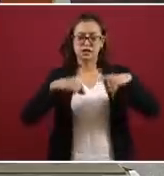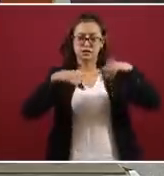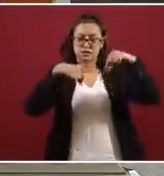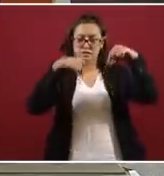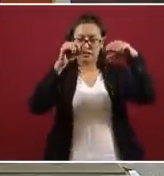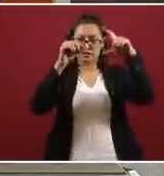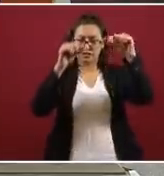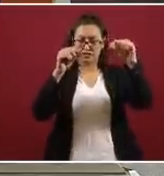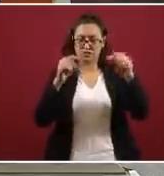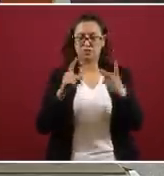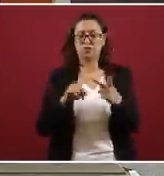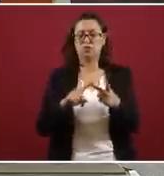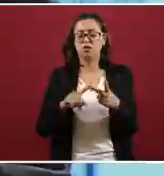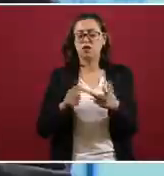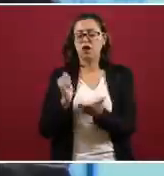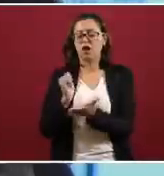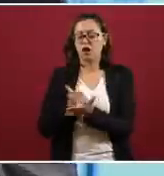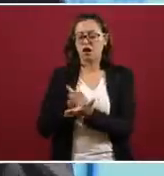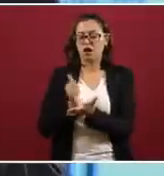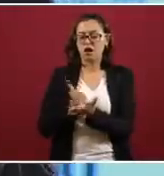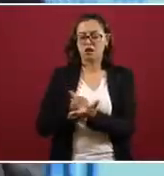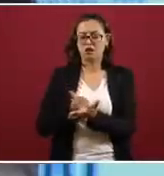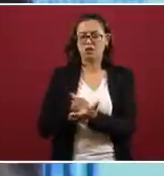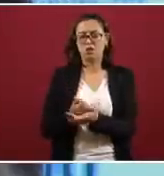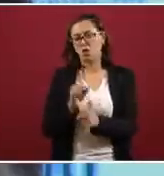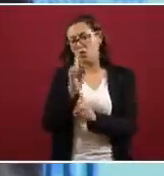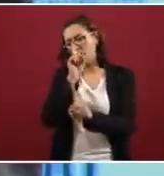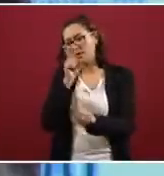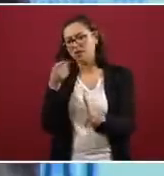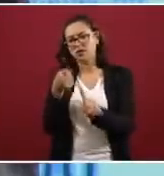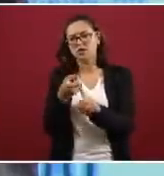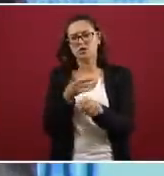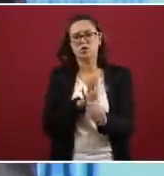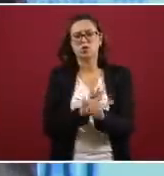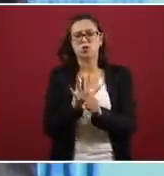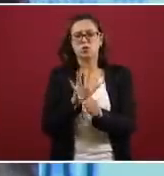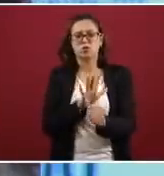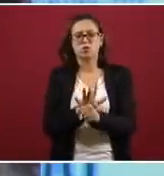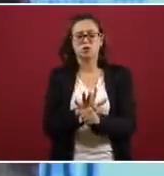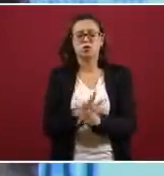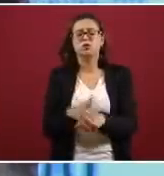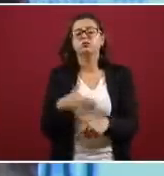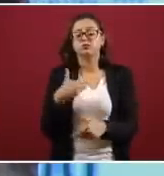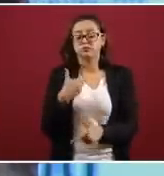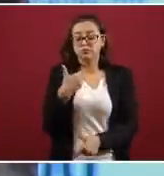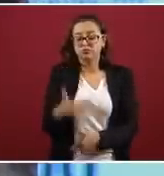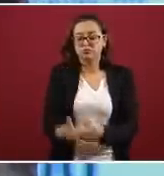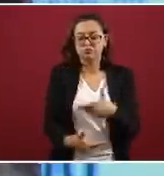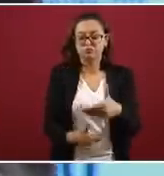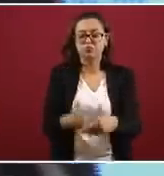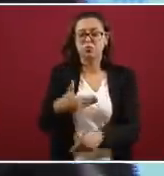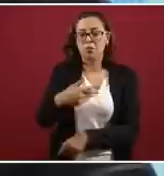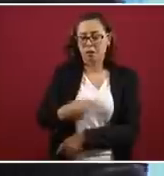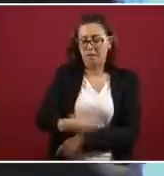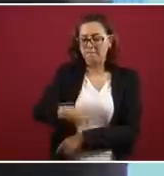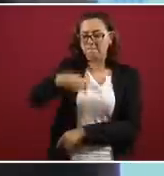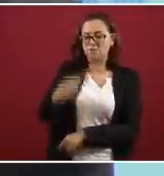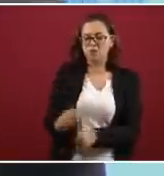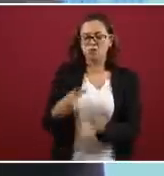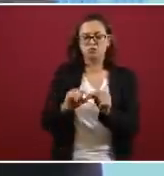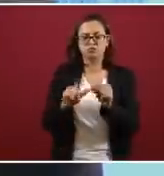objetivo fundamental es caminar hacia la autosuficiencia alimentaria, es